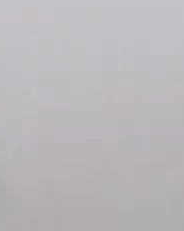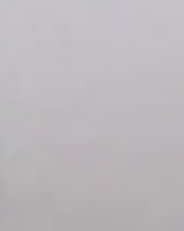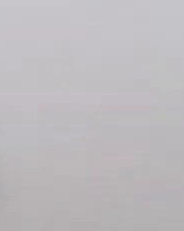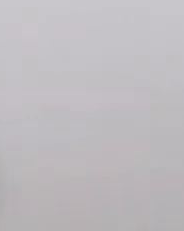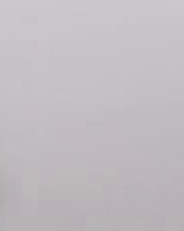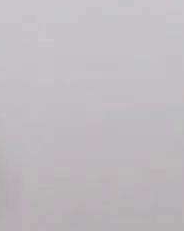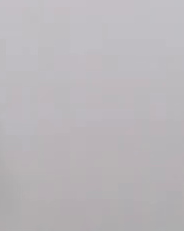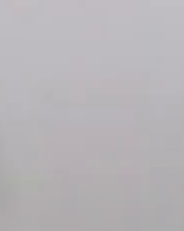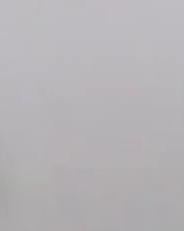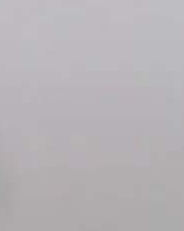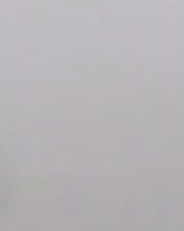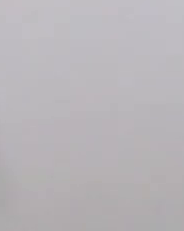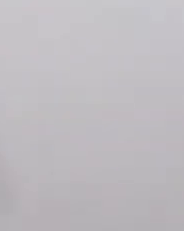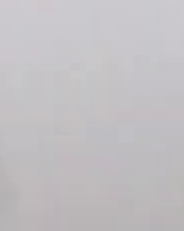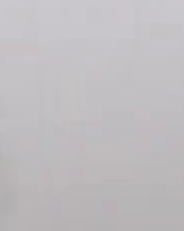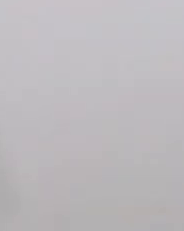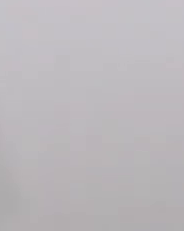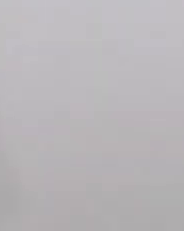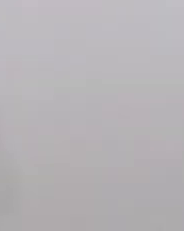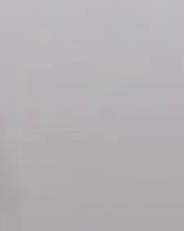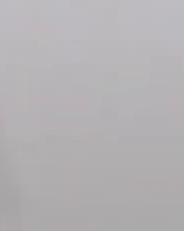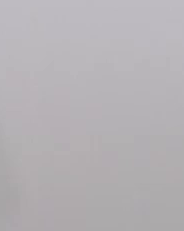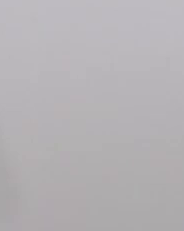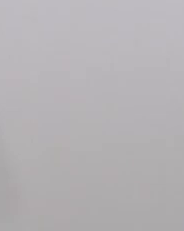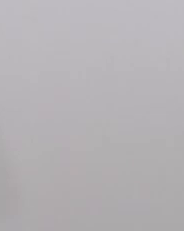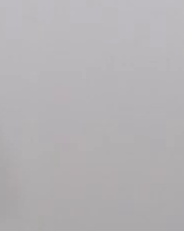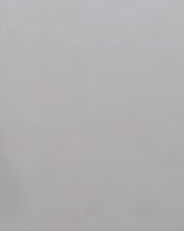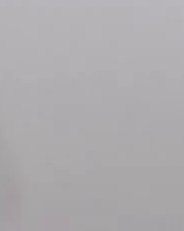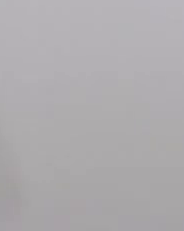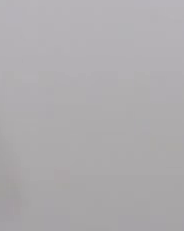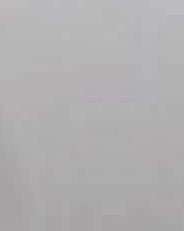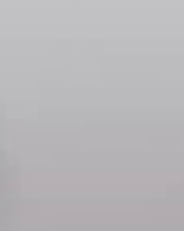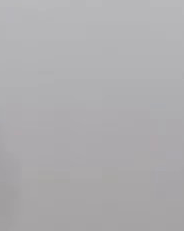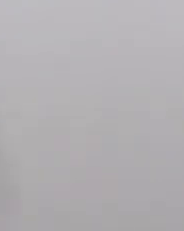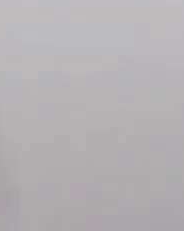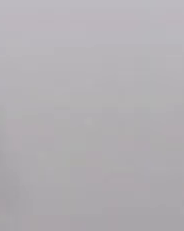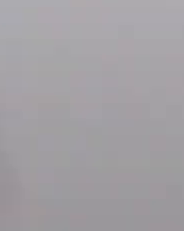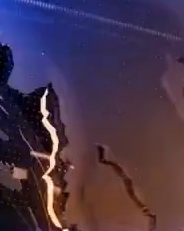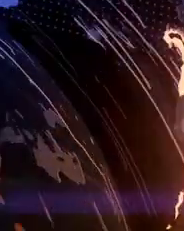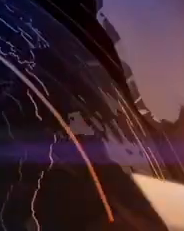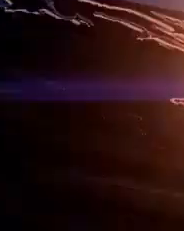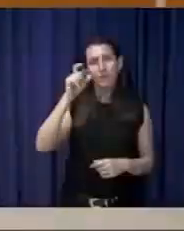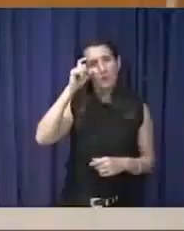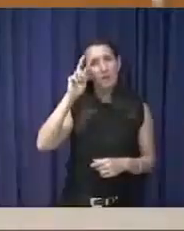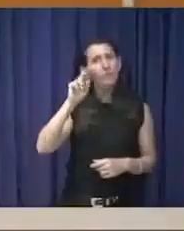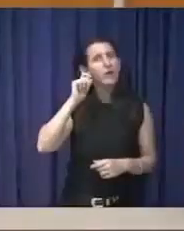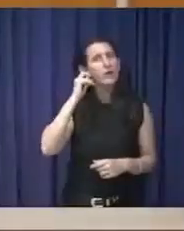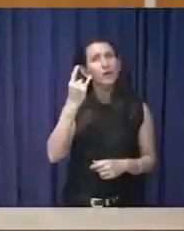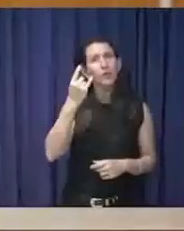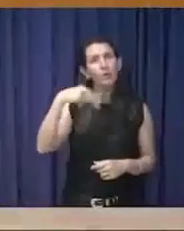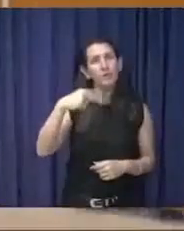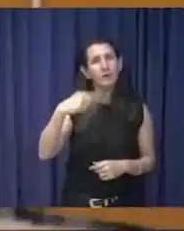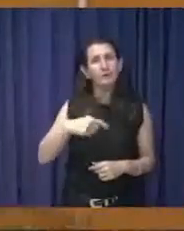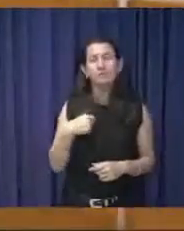la provincia. A continuación vamos a compartir la primera intervención del concejal Bergunian con respecto a este tema. Sí, tratándose de